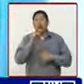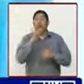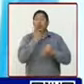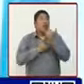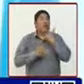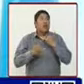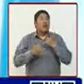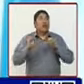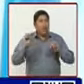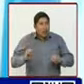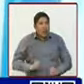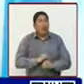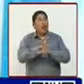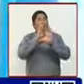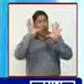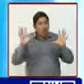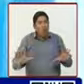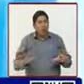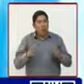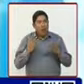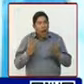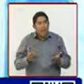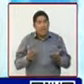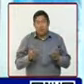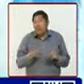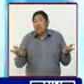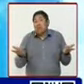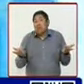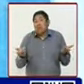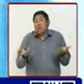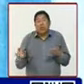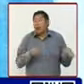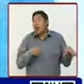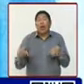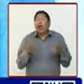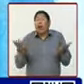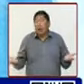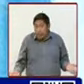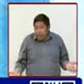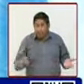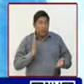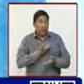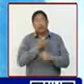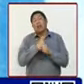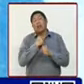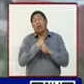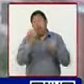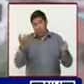nada. Claro, pues hay un temor, pero ¿qué podemos hacer? Pues es nuestra fuente de trabajo.